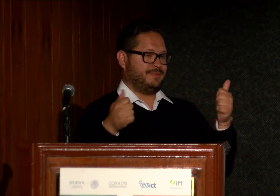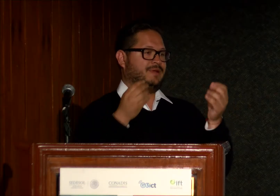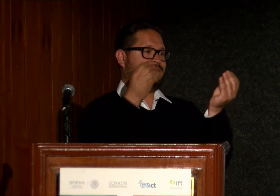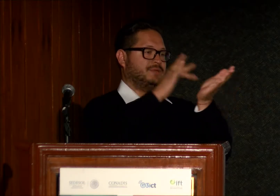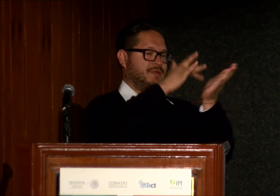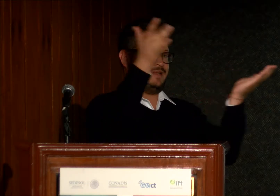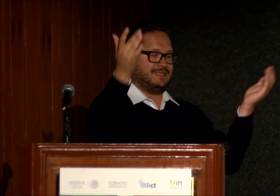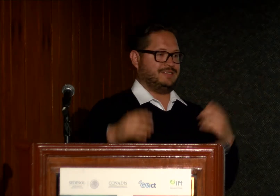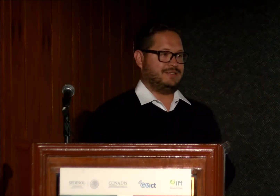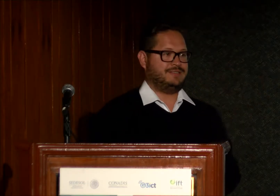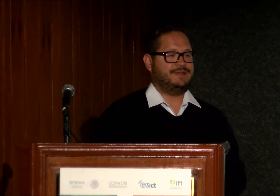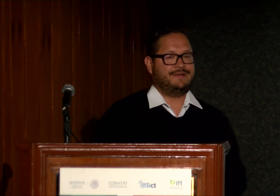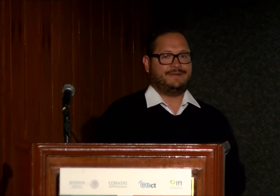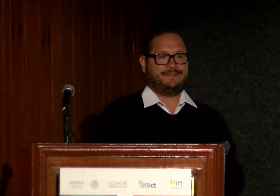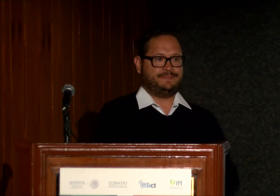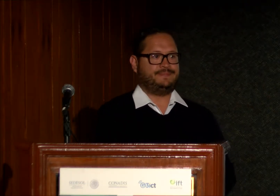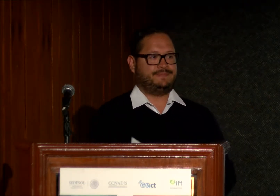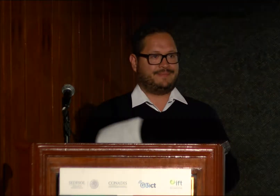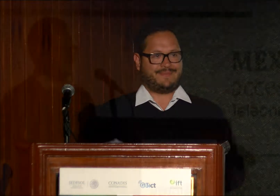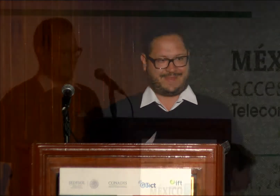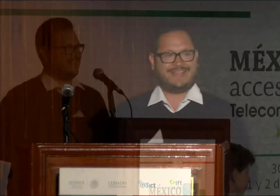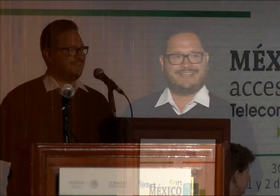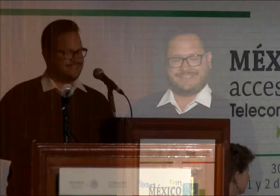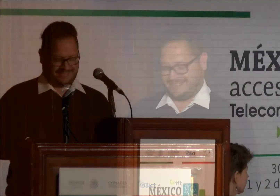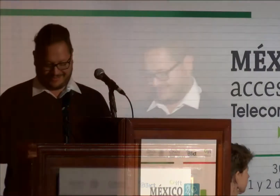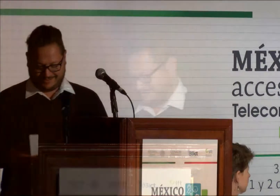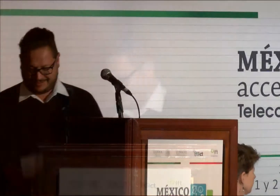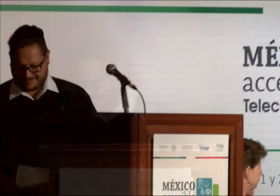mexicana. Muchas gracias a todos.